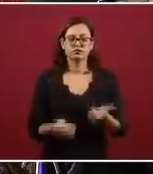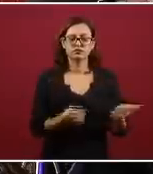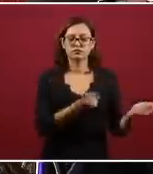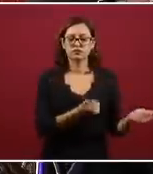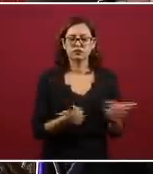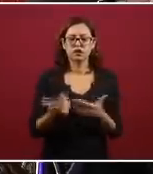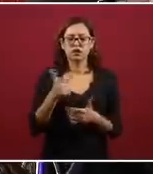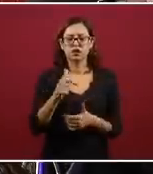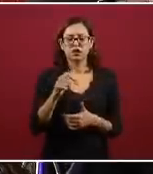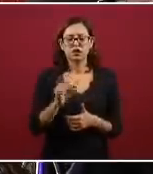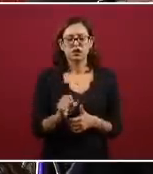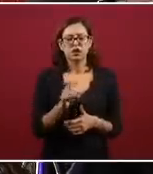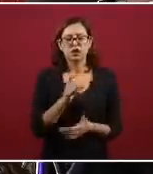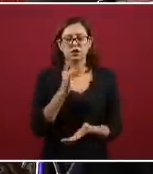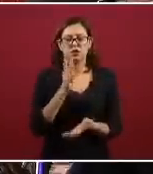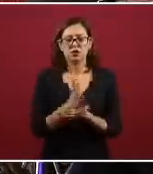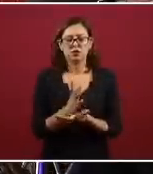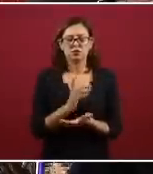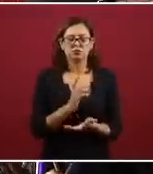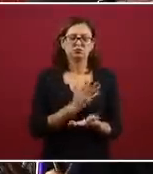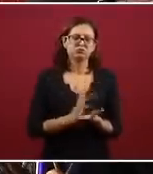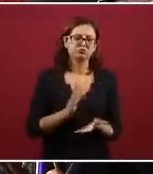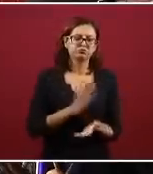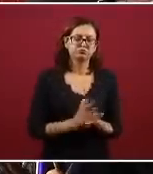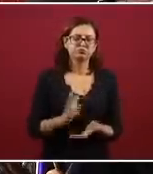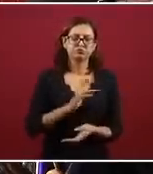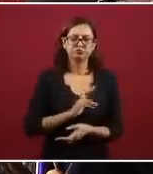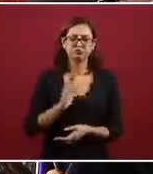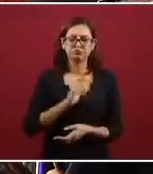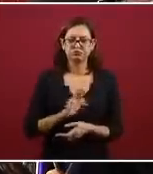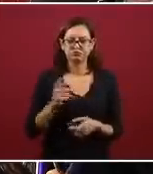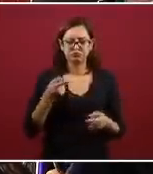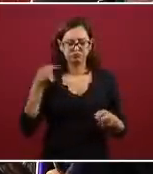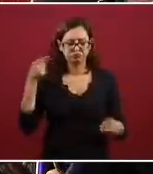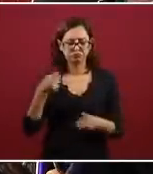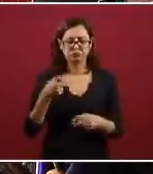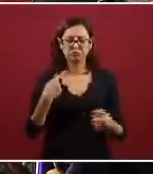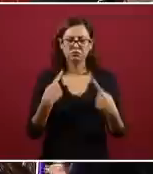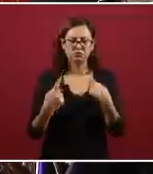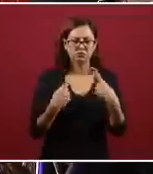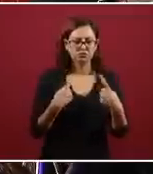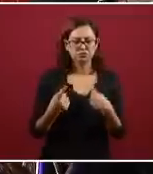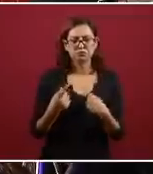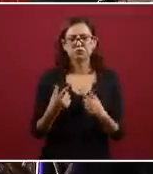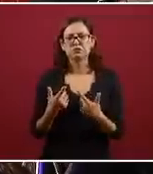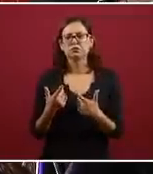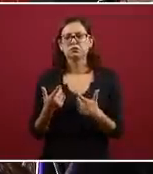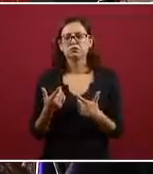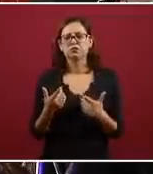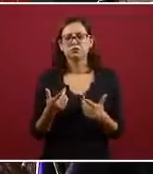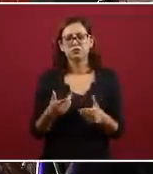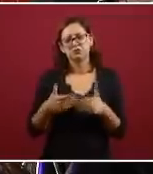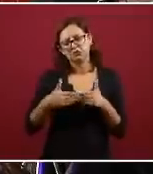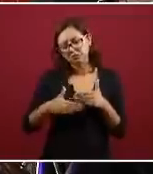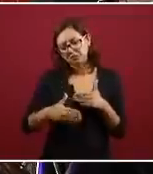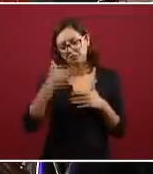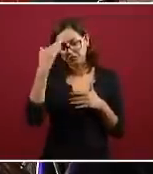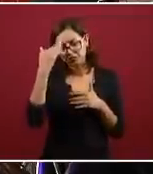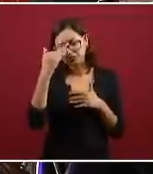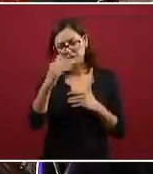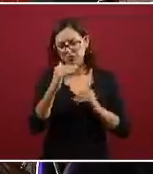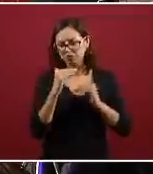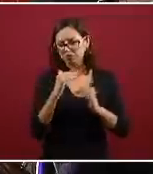donde solo se paga el alquiler, tema central de la negociación. Tarifas fijas niveladas a través del tiempo,